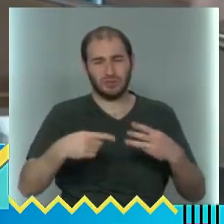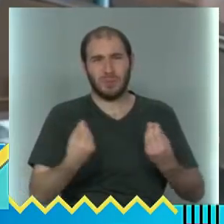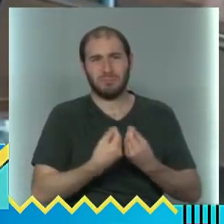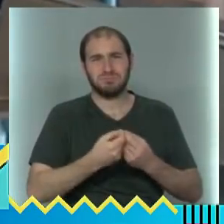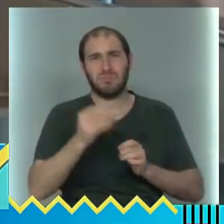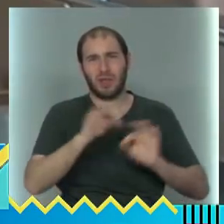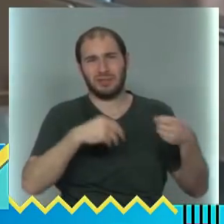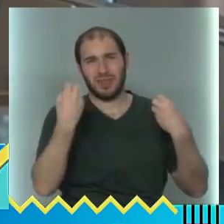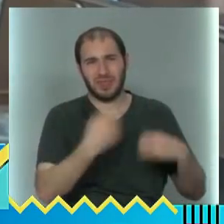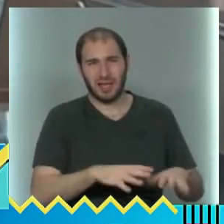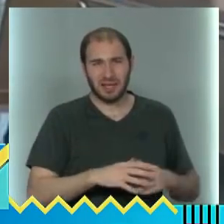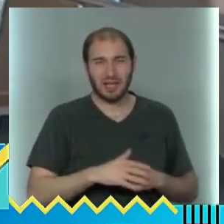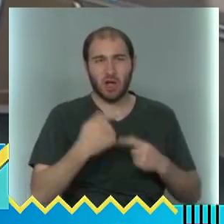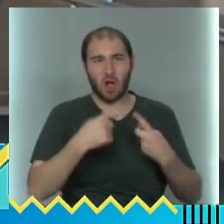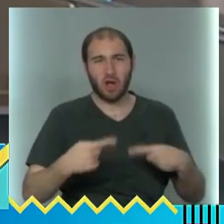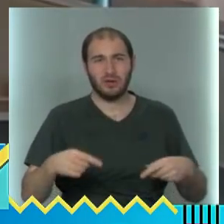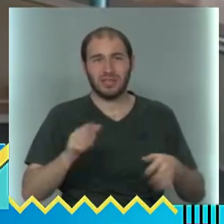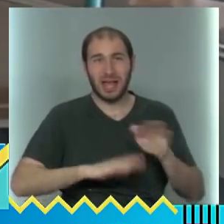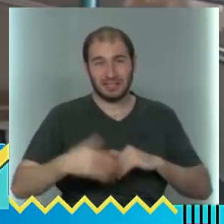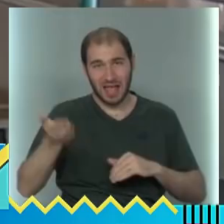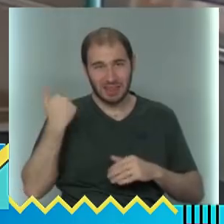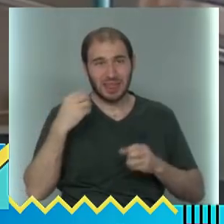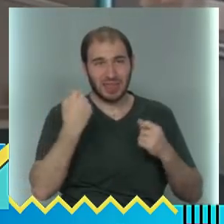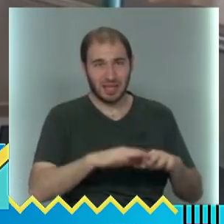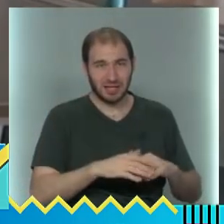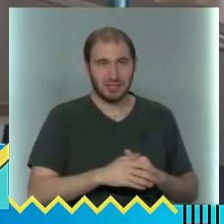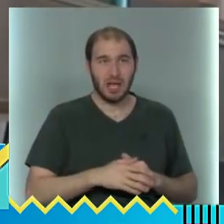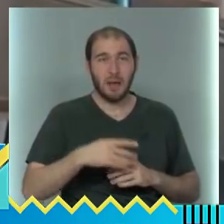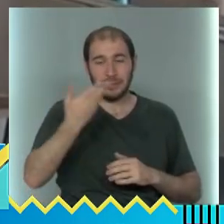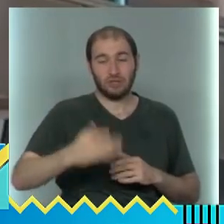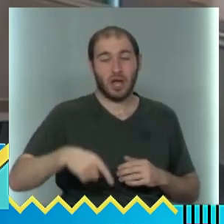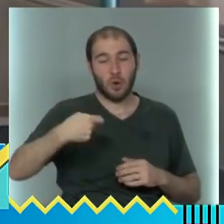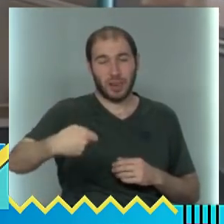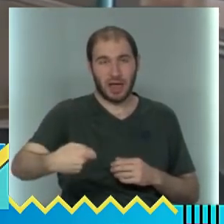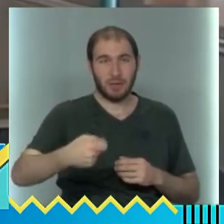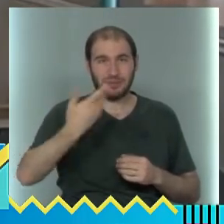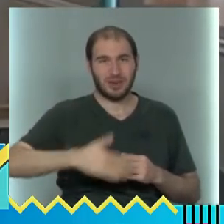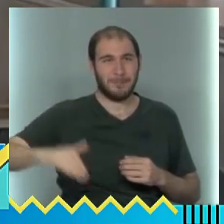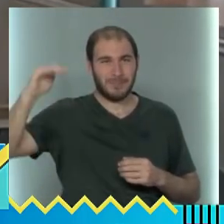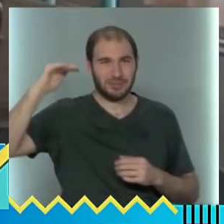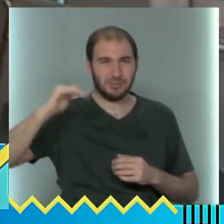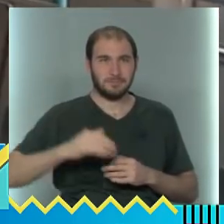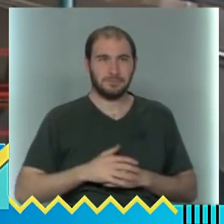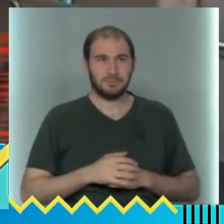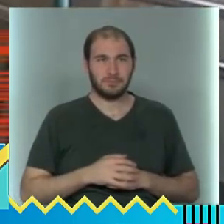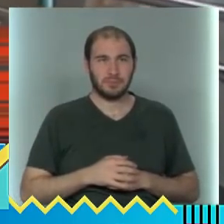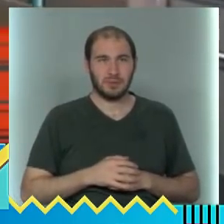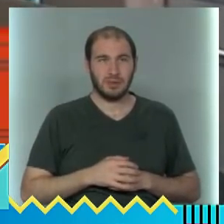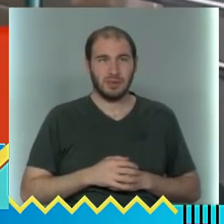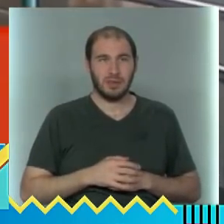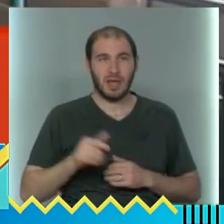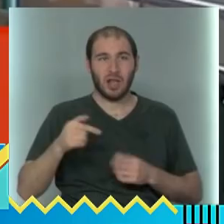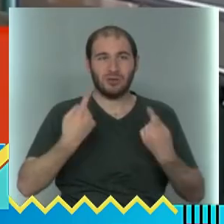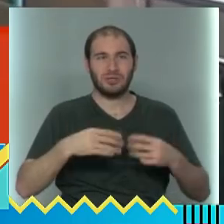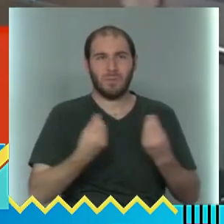de proyectos y de actividades que hacía, y de por sí el jubilado y la gente mayor ya deja un montón